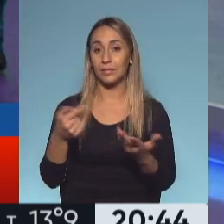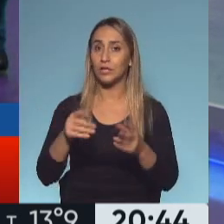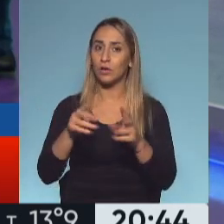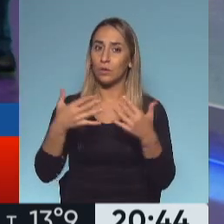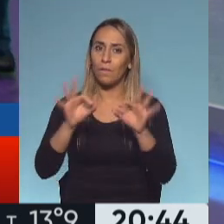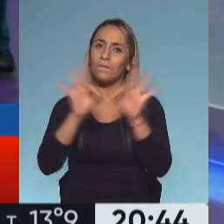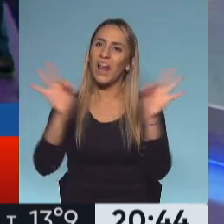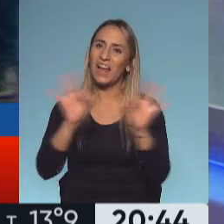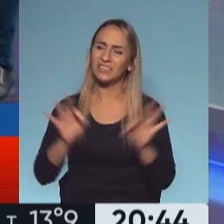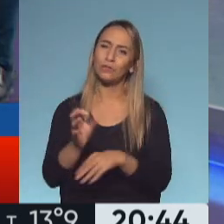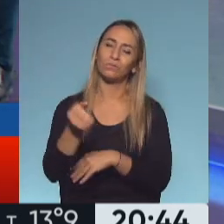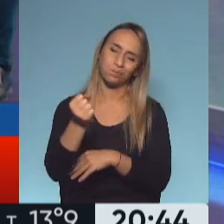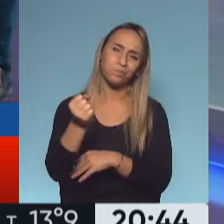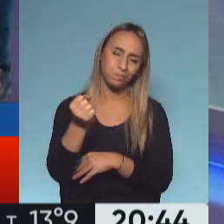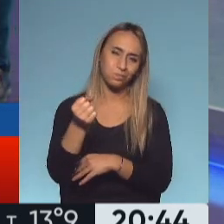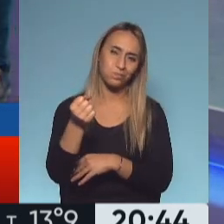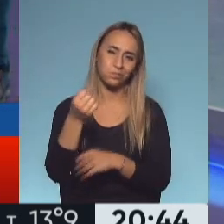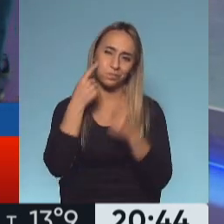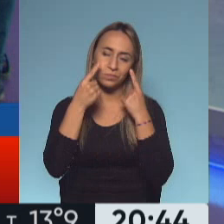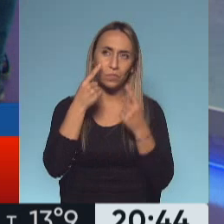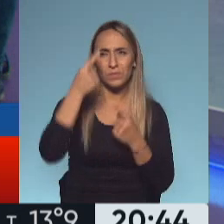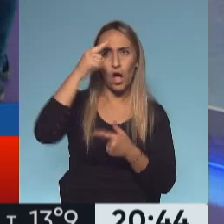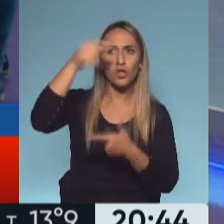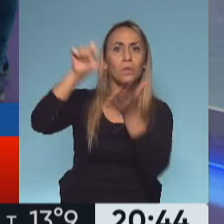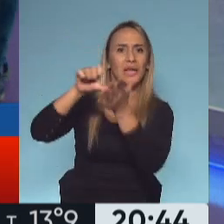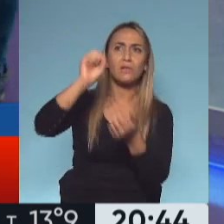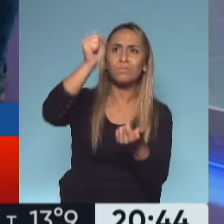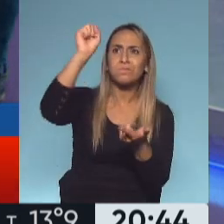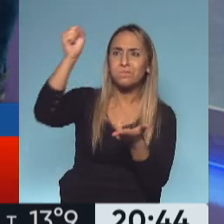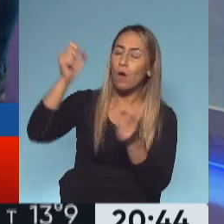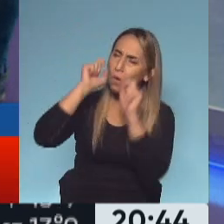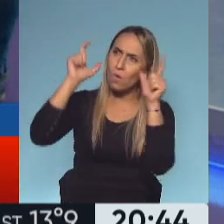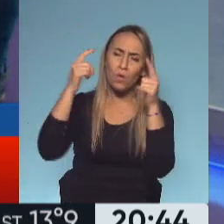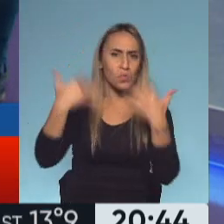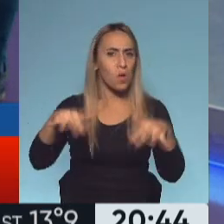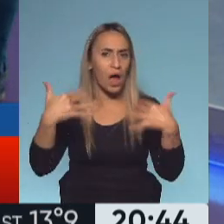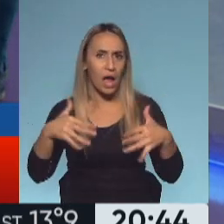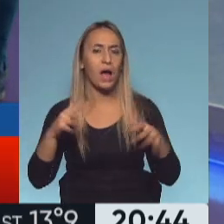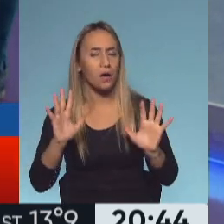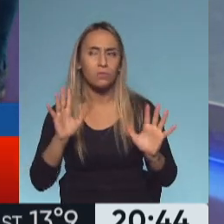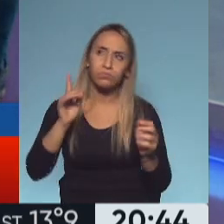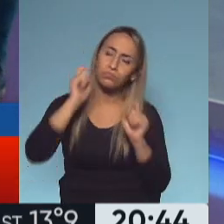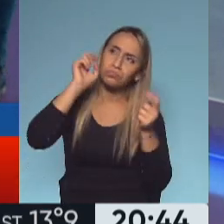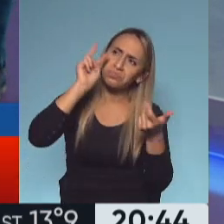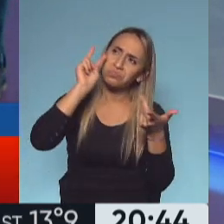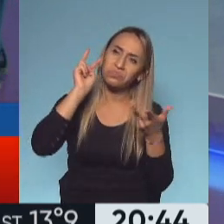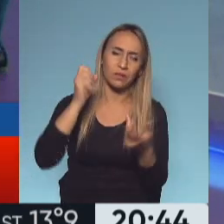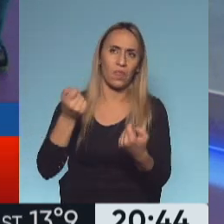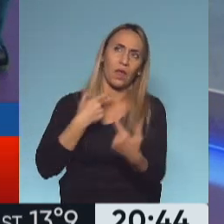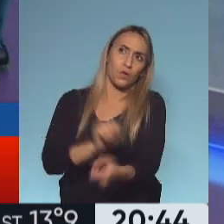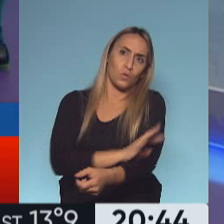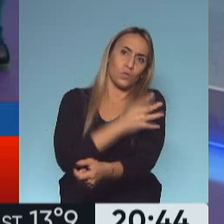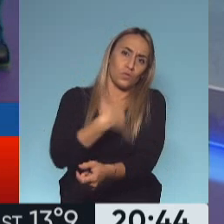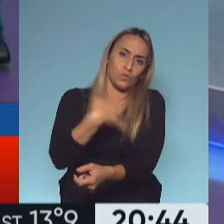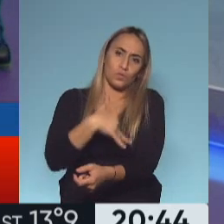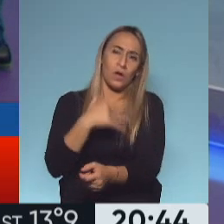frases que hemos escuchado y que nos preocupaba la distancia y que nos sorprendía primero, verdaderamente generaba un escalofrío en